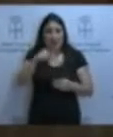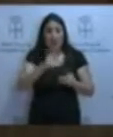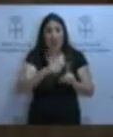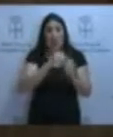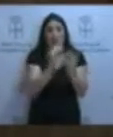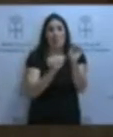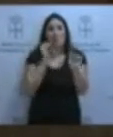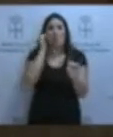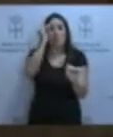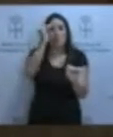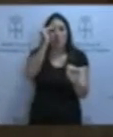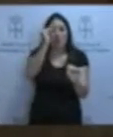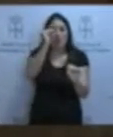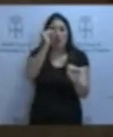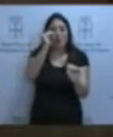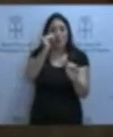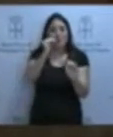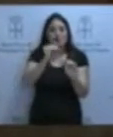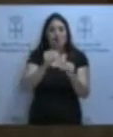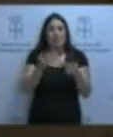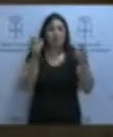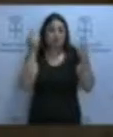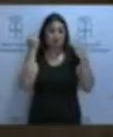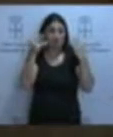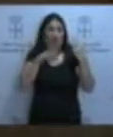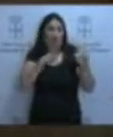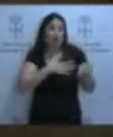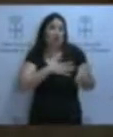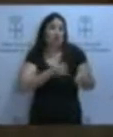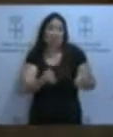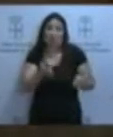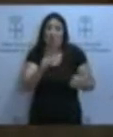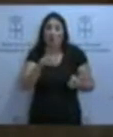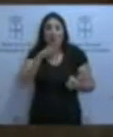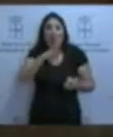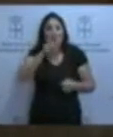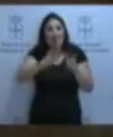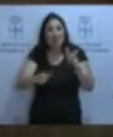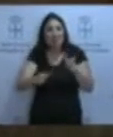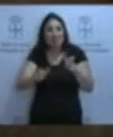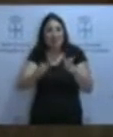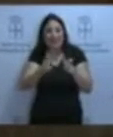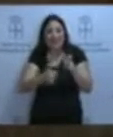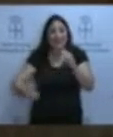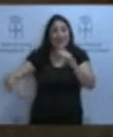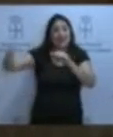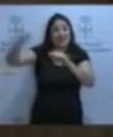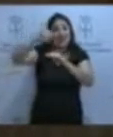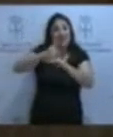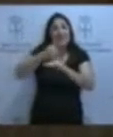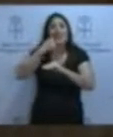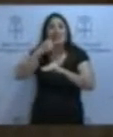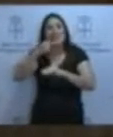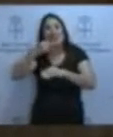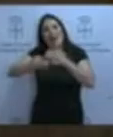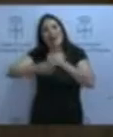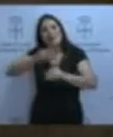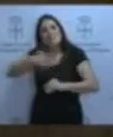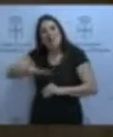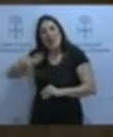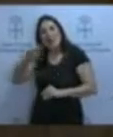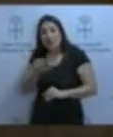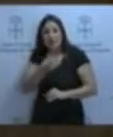dominante hacia abajo y dominada hacia arriba, porque no se atrevían a decirle a los que estaban, a los poderosos, lo que estaba mal o lo que hacían mal, ¿no?